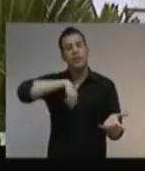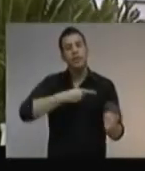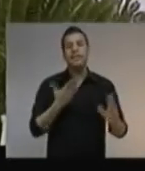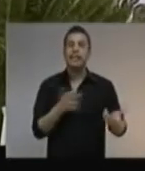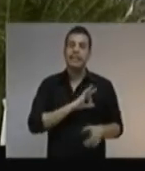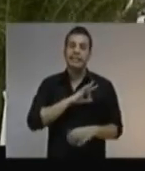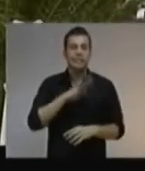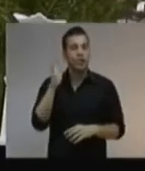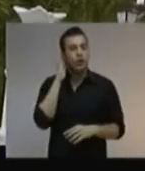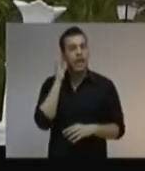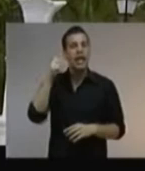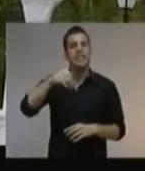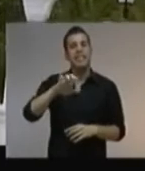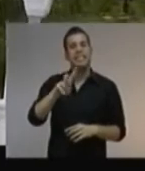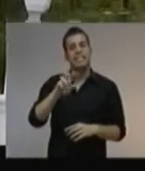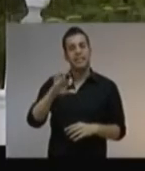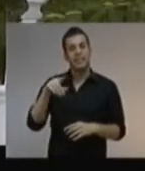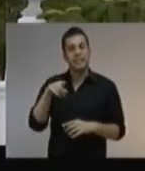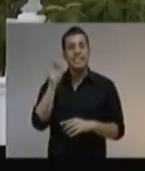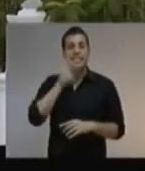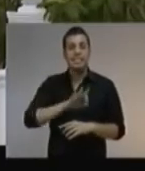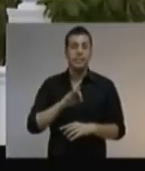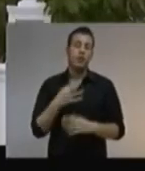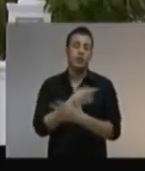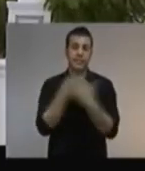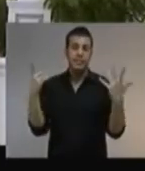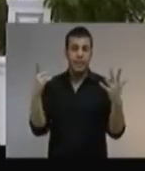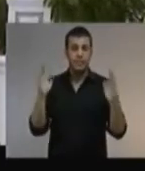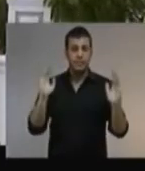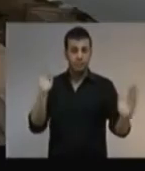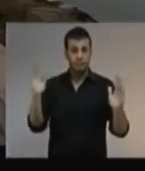las Nieves, construida en la segunda mitad del siglo XVI.